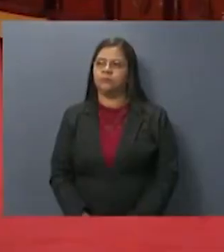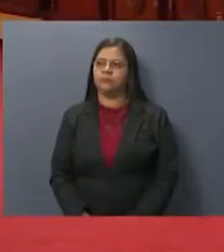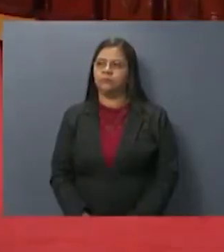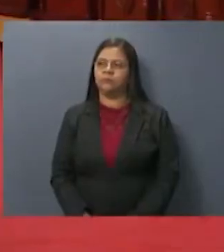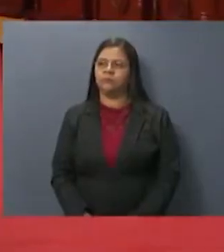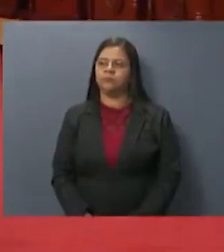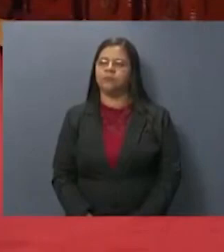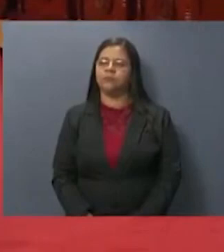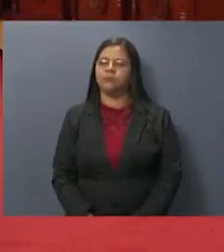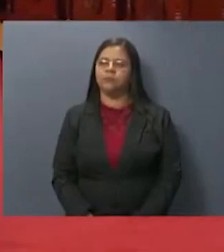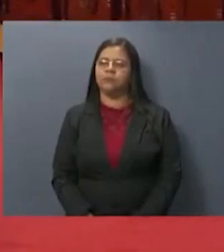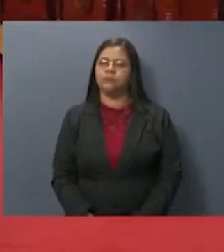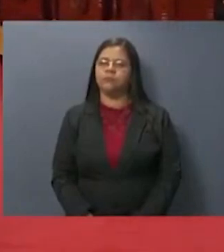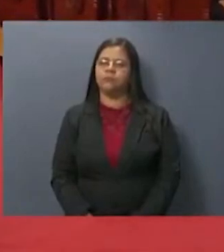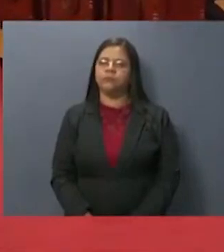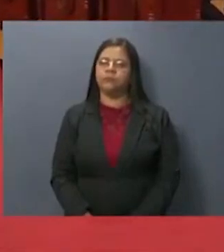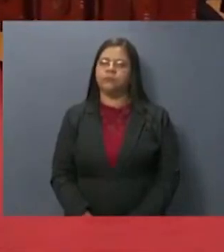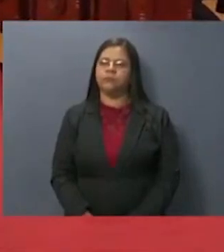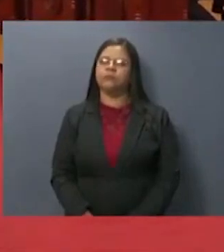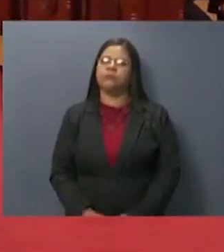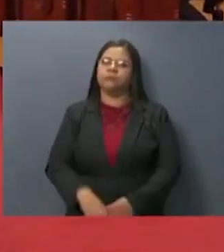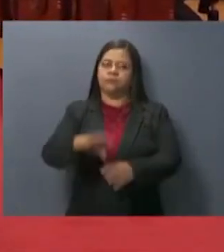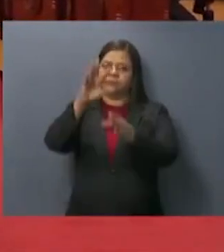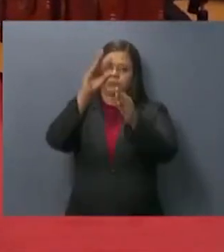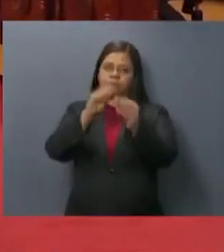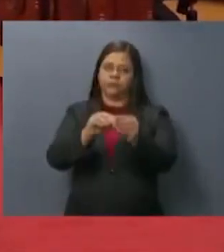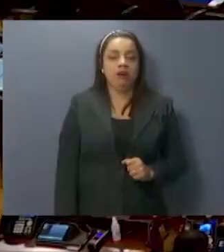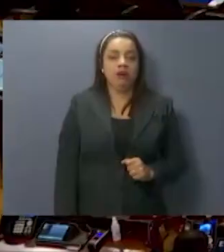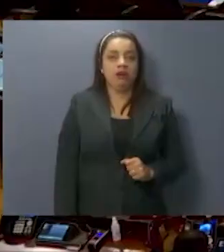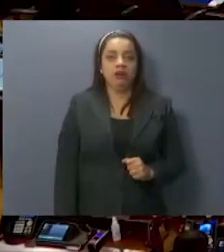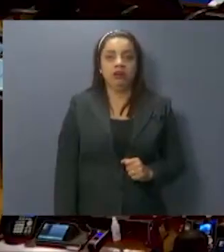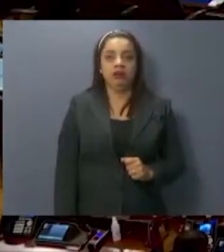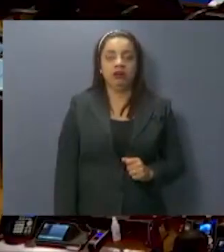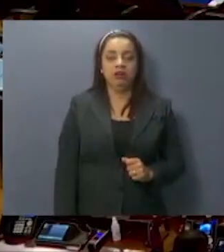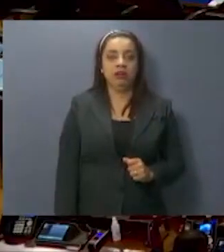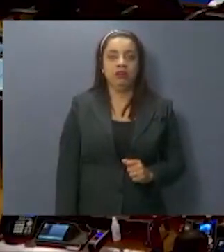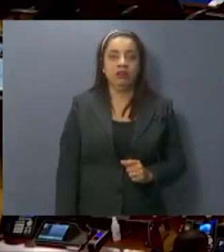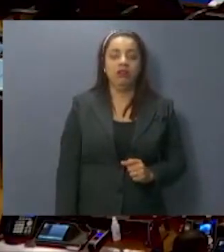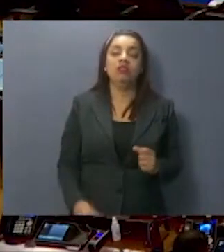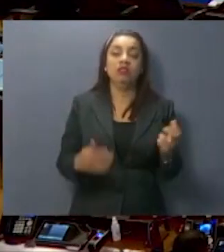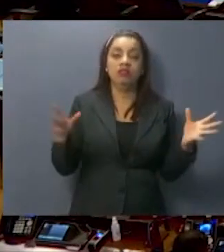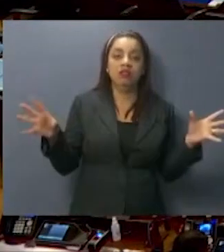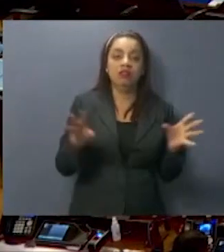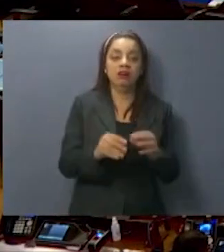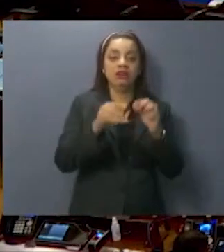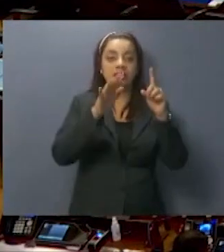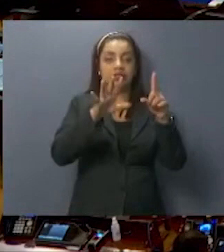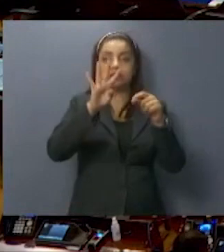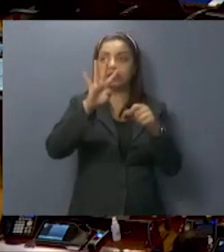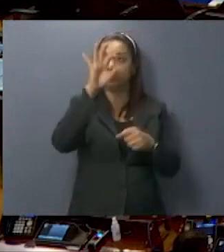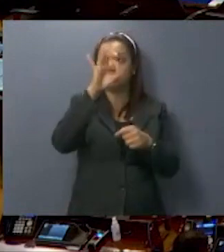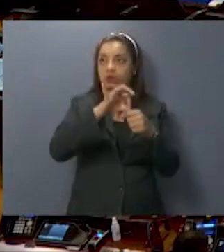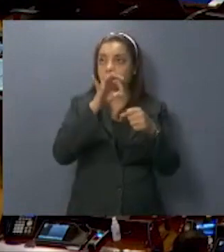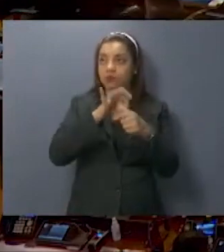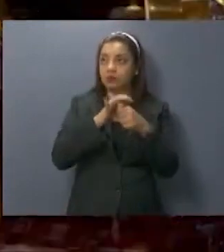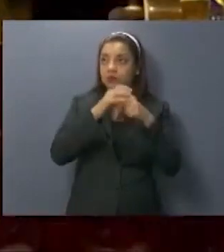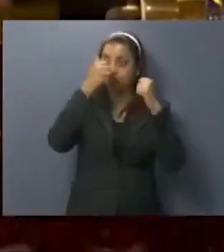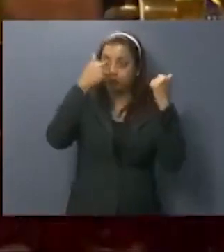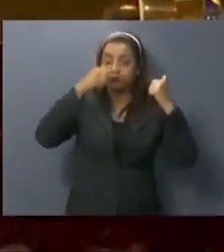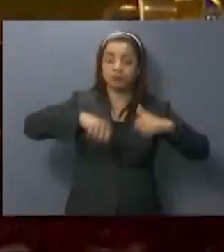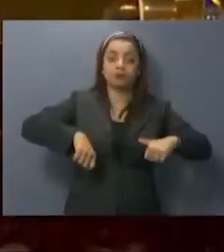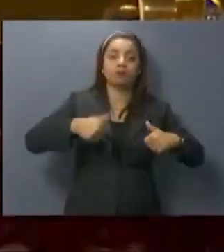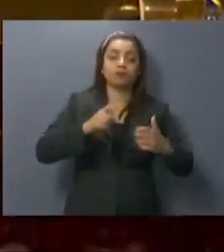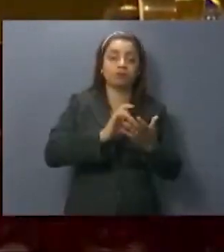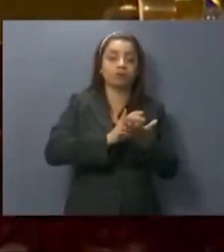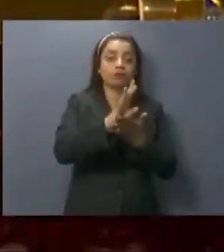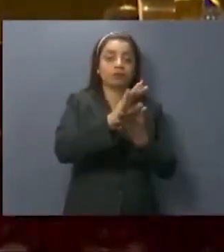con 64 votos se aprobó la destitución con 64 votos a favor